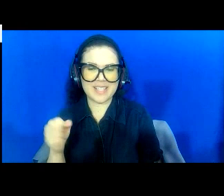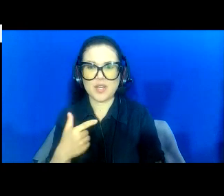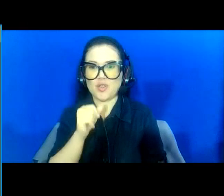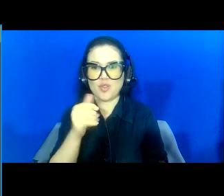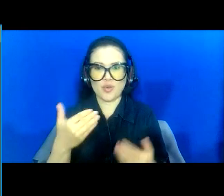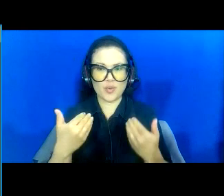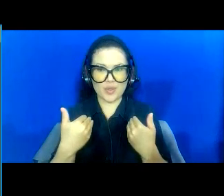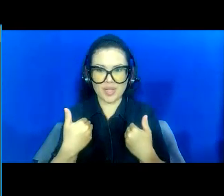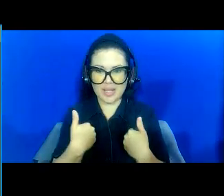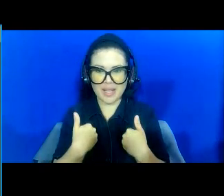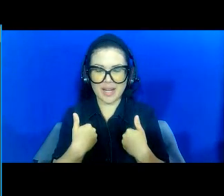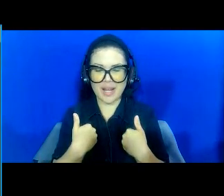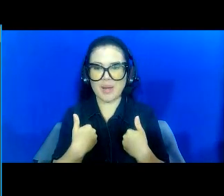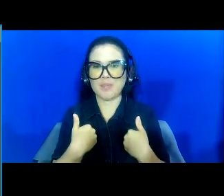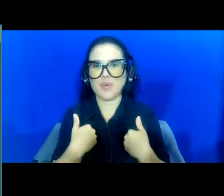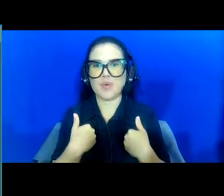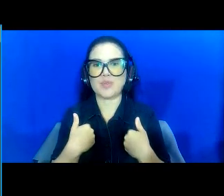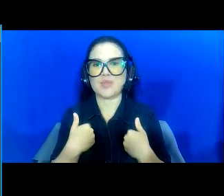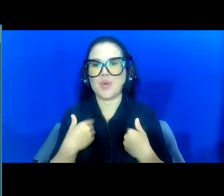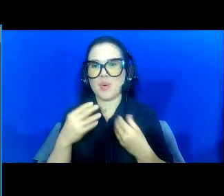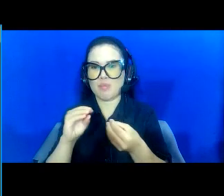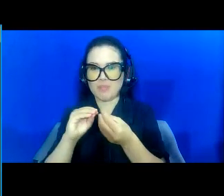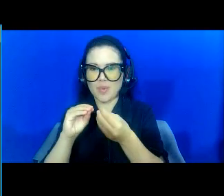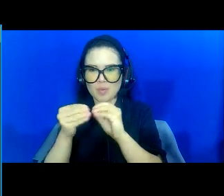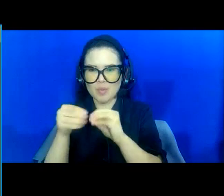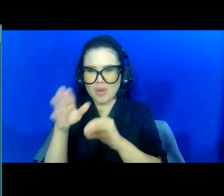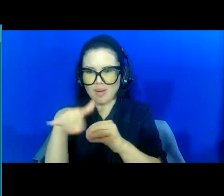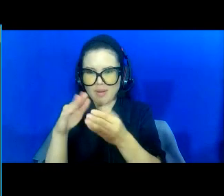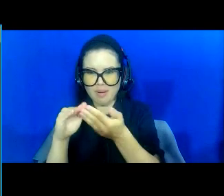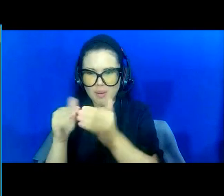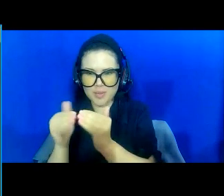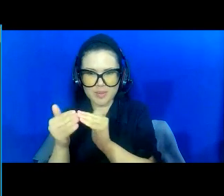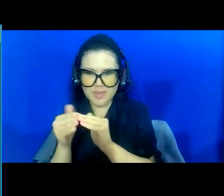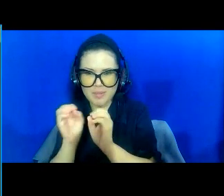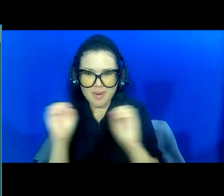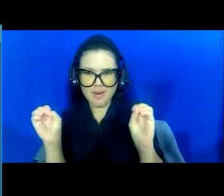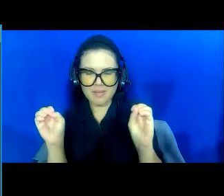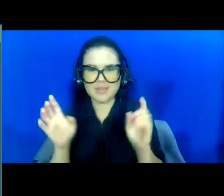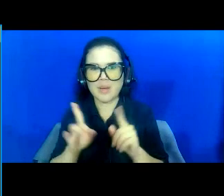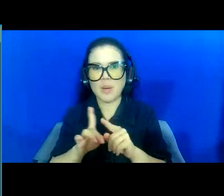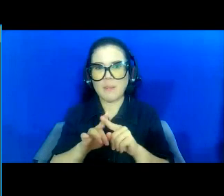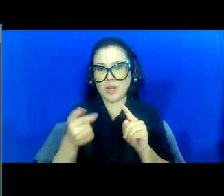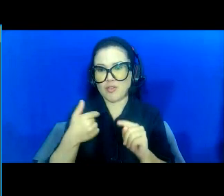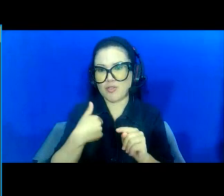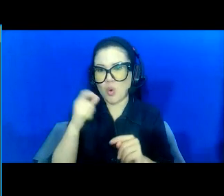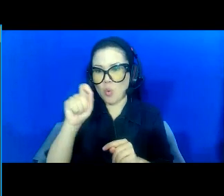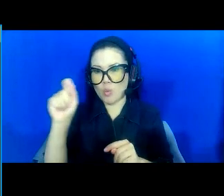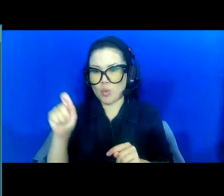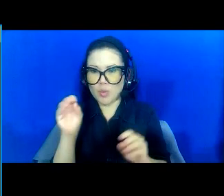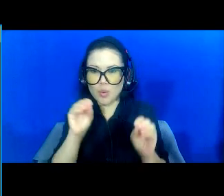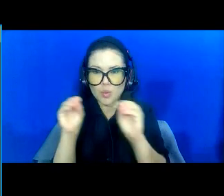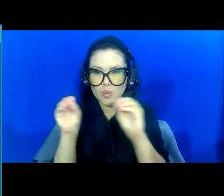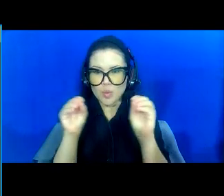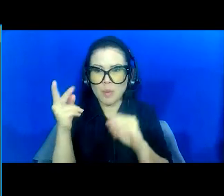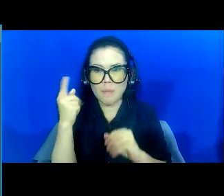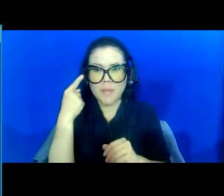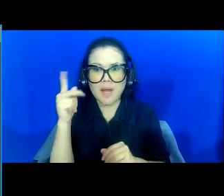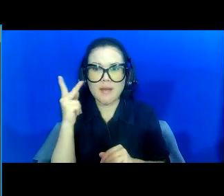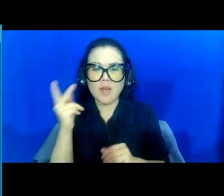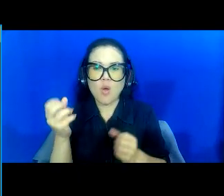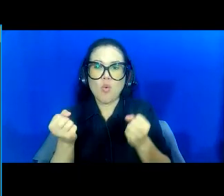postales, sino que moví un poco los puntos para que lográramos ver el volumen de propuestas recibidas por municipio. ¿Okay?